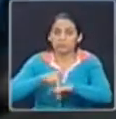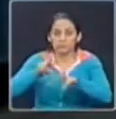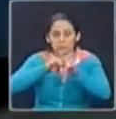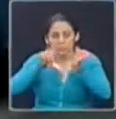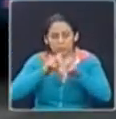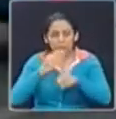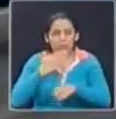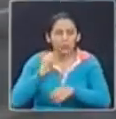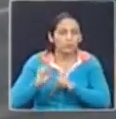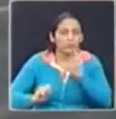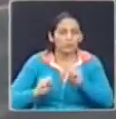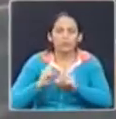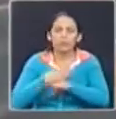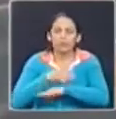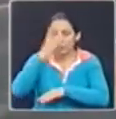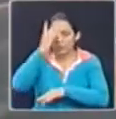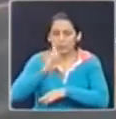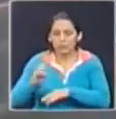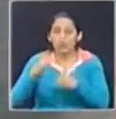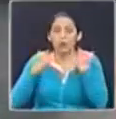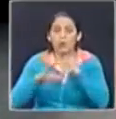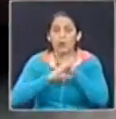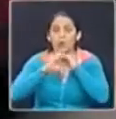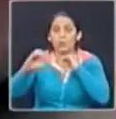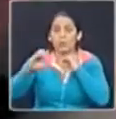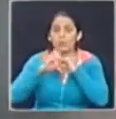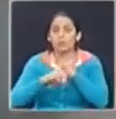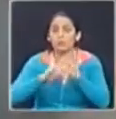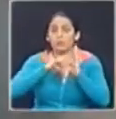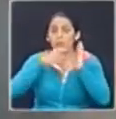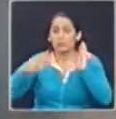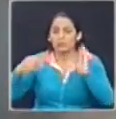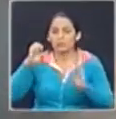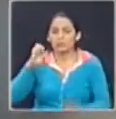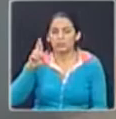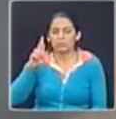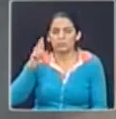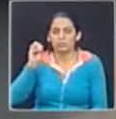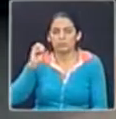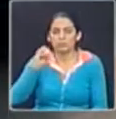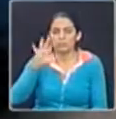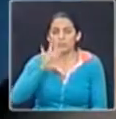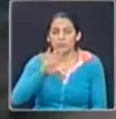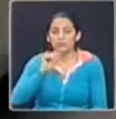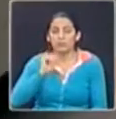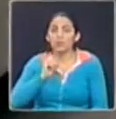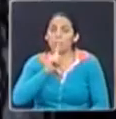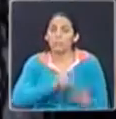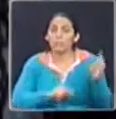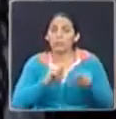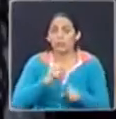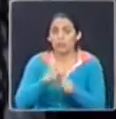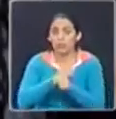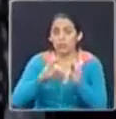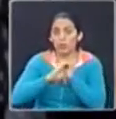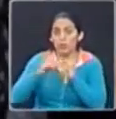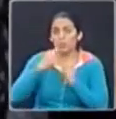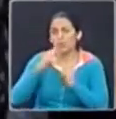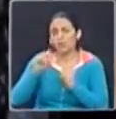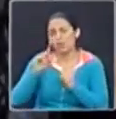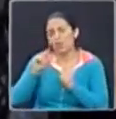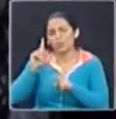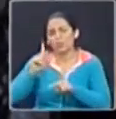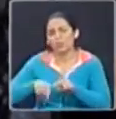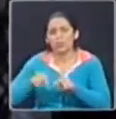Con respecto a la tecnología Euro 5, cuya implementación es discutida por los transportistas urbanos, el ministro opinó. Hacia lo alto,